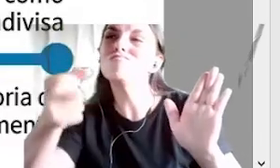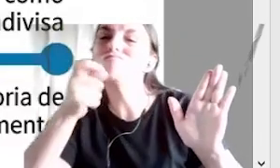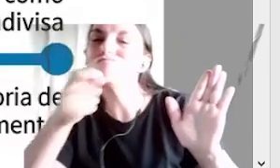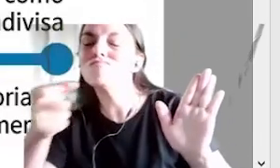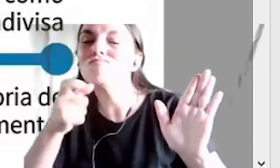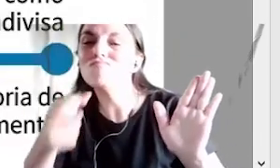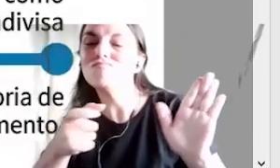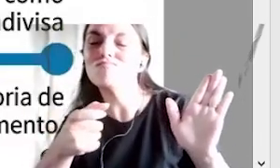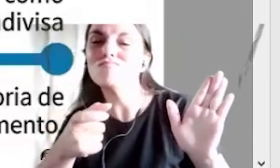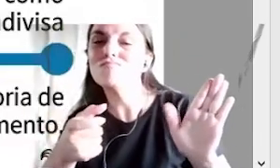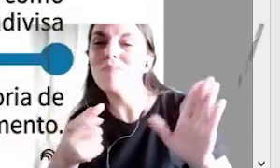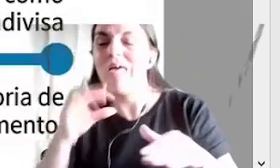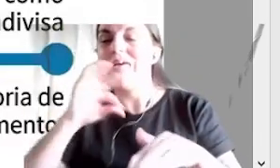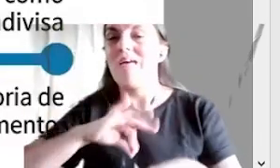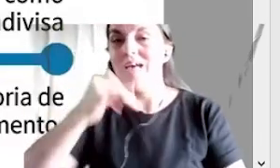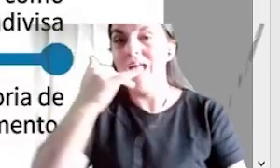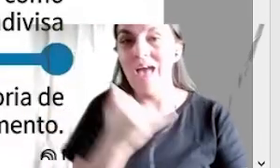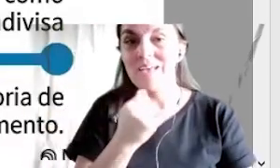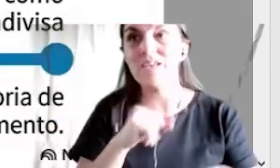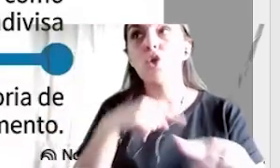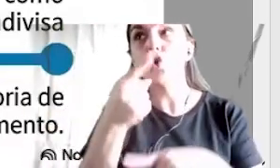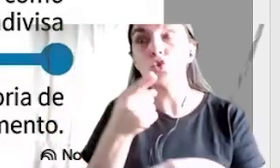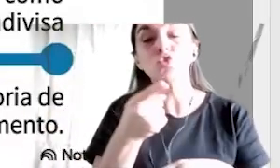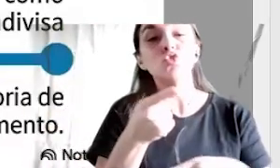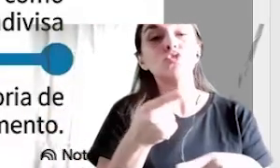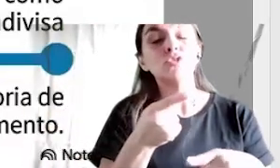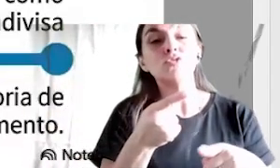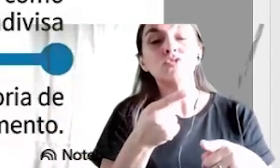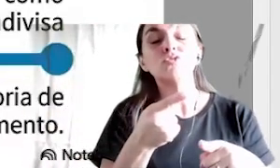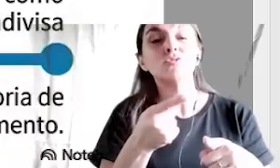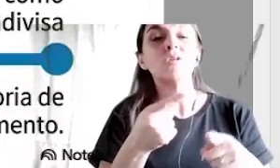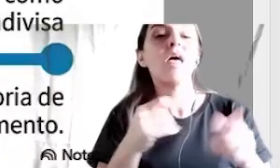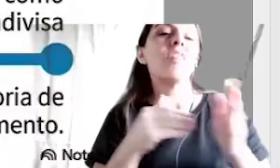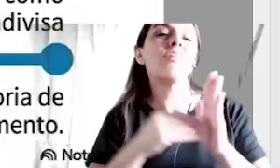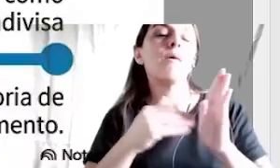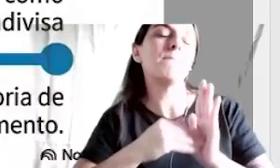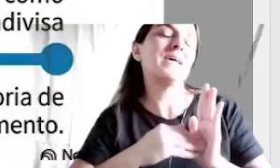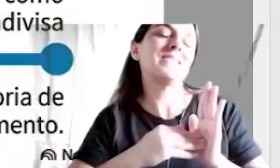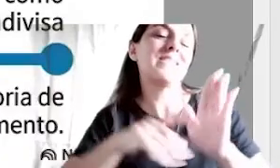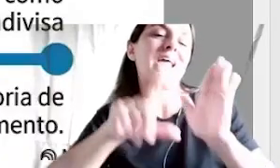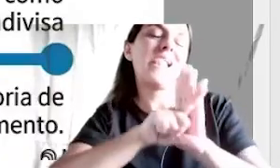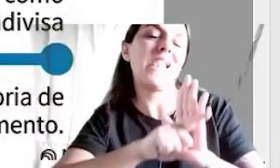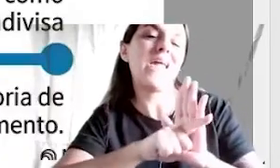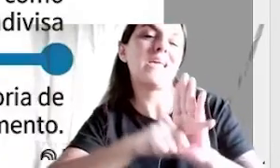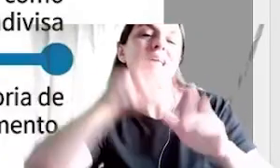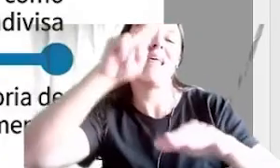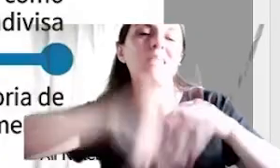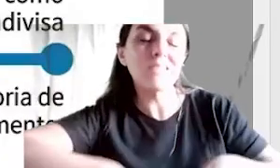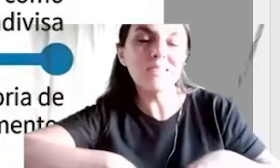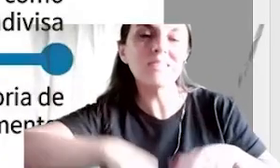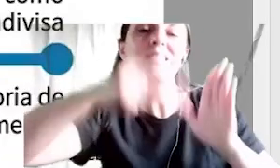ingresos y qué conceptos voy a poder deducirme con las limitaciones que la misma ley me está definiendo.